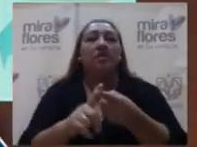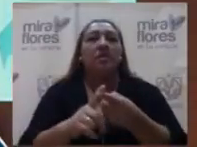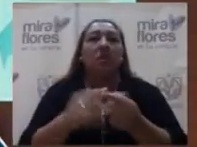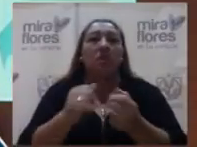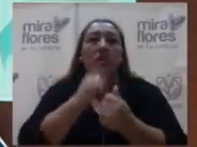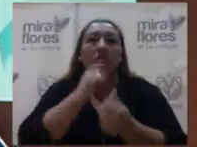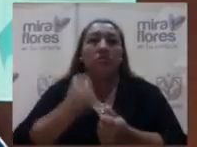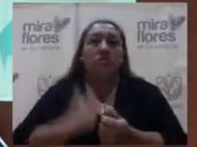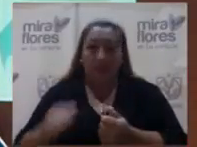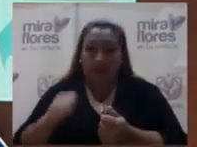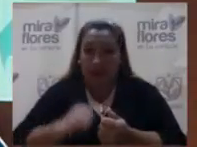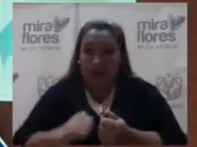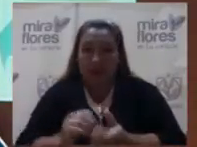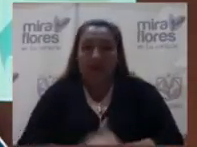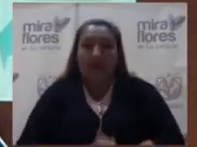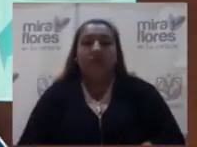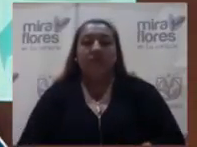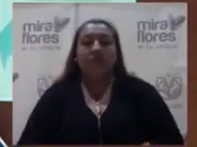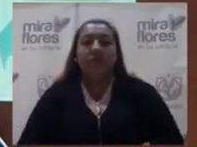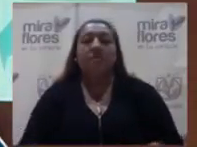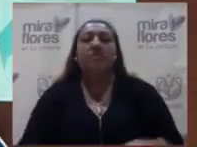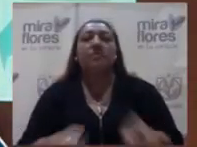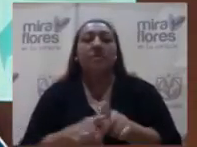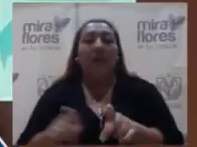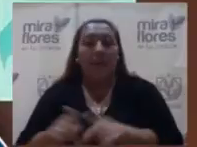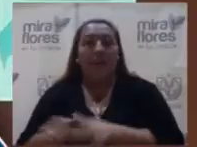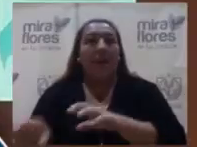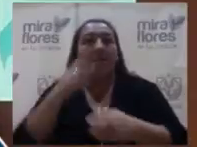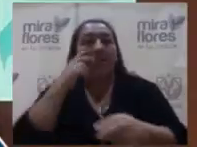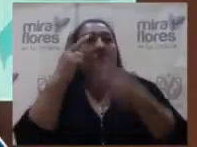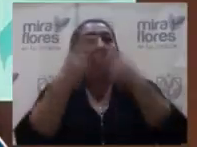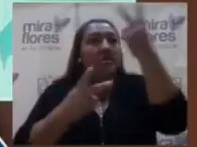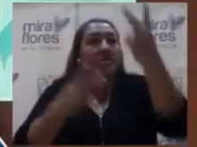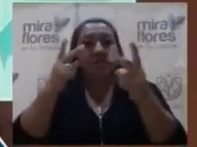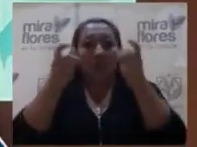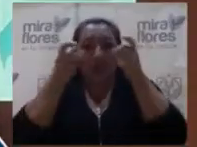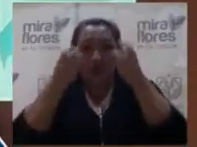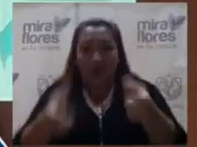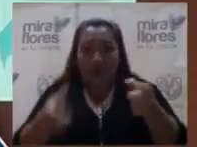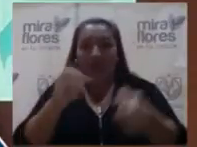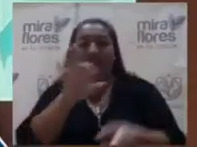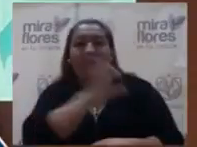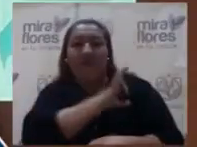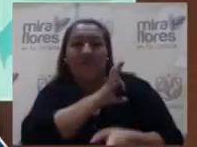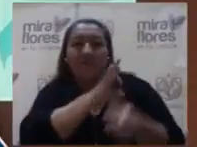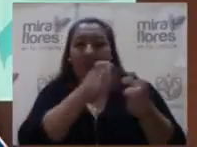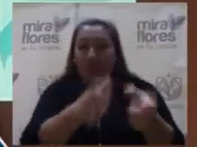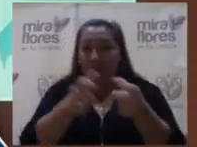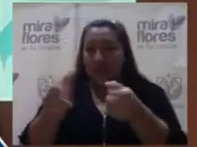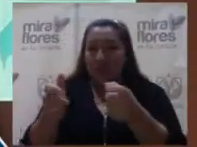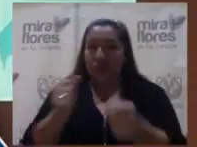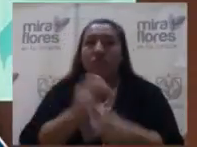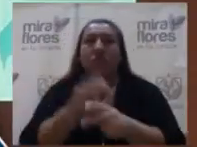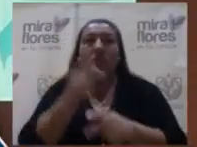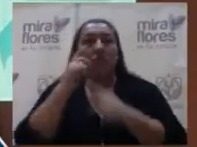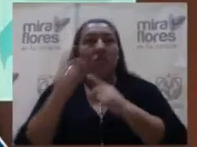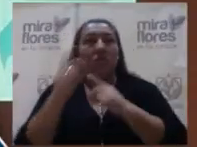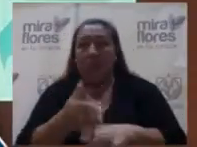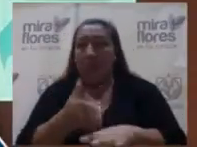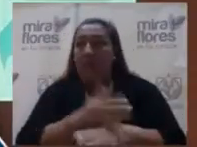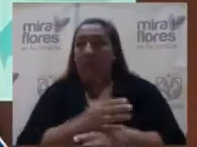la Municipalidad Metropolitana. También realiza visitas de inspección, de control y fiscalización, llamadas inspecciones